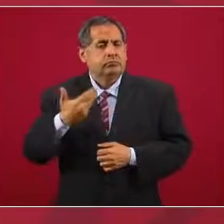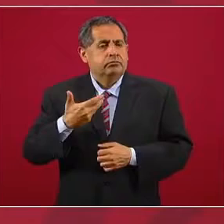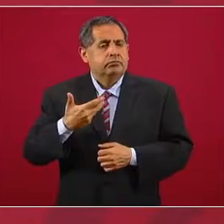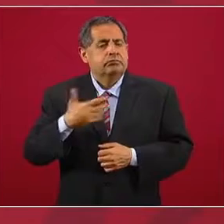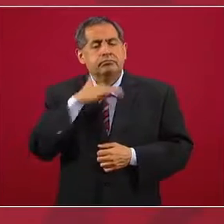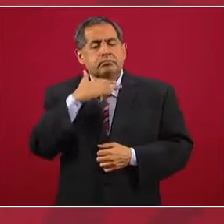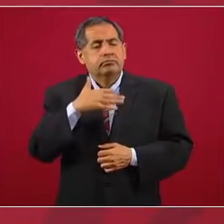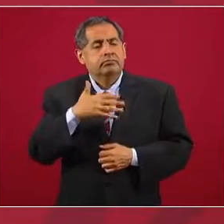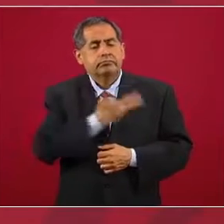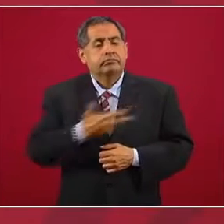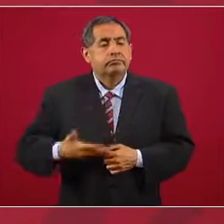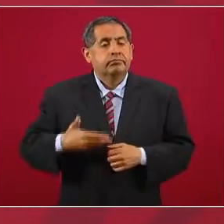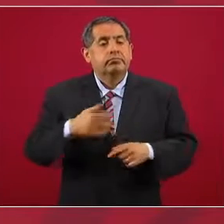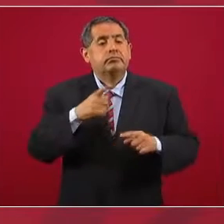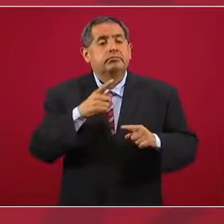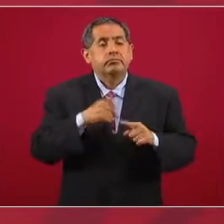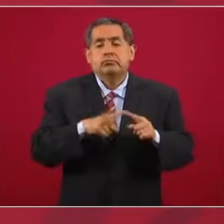corrupción